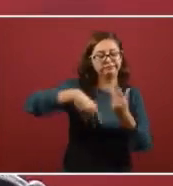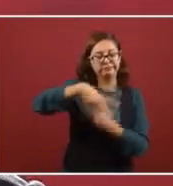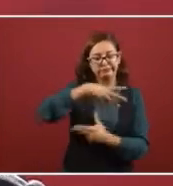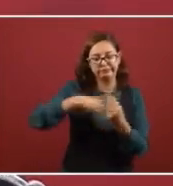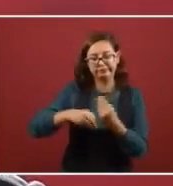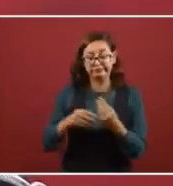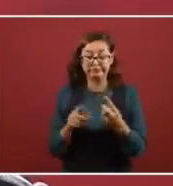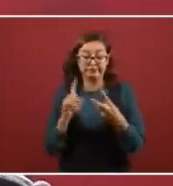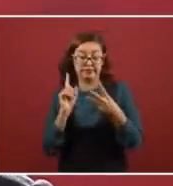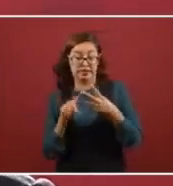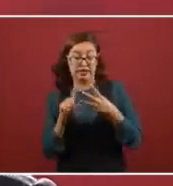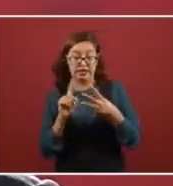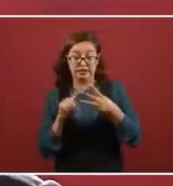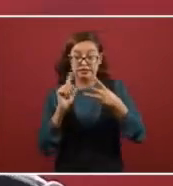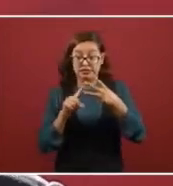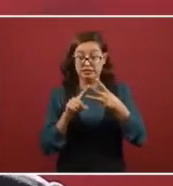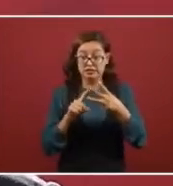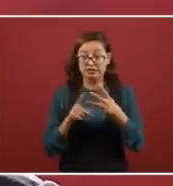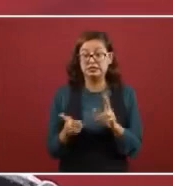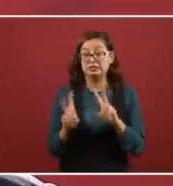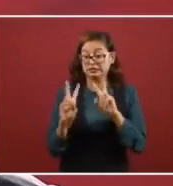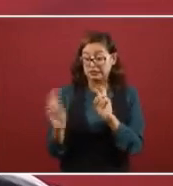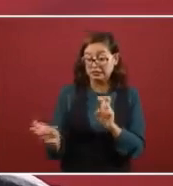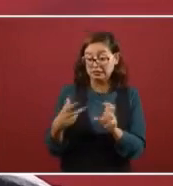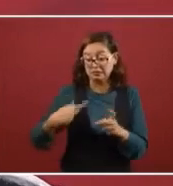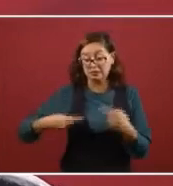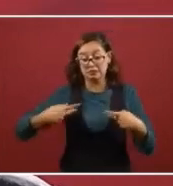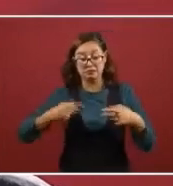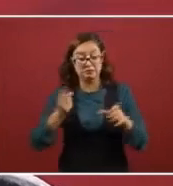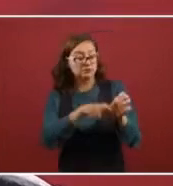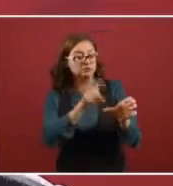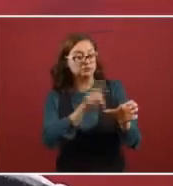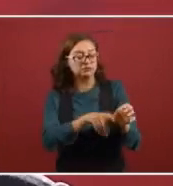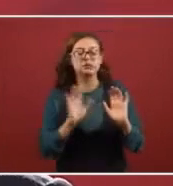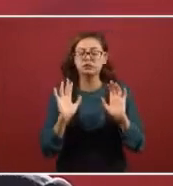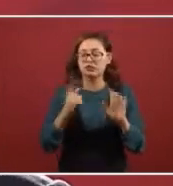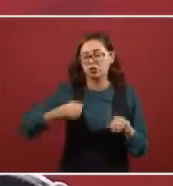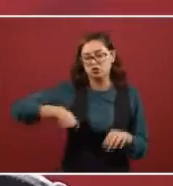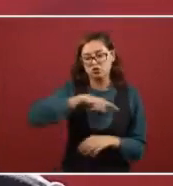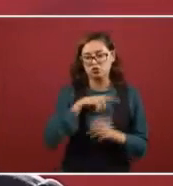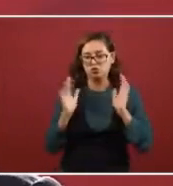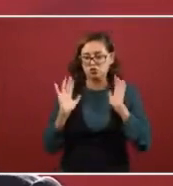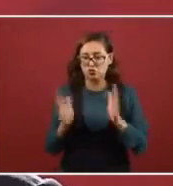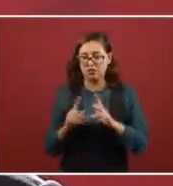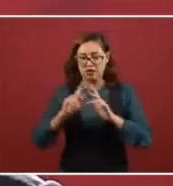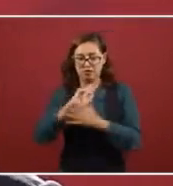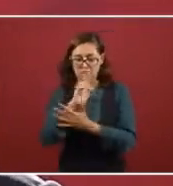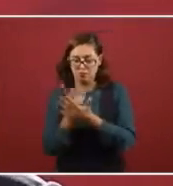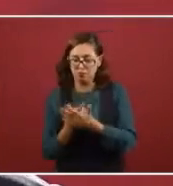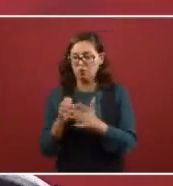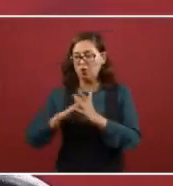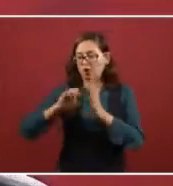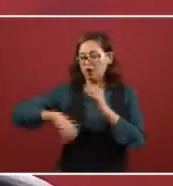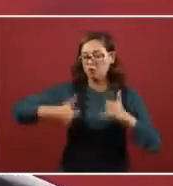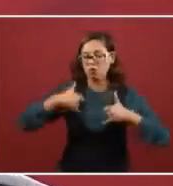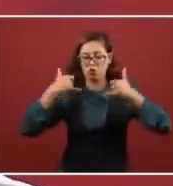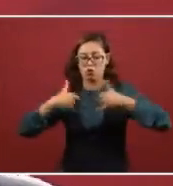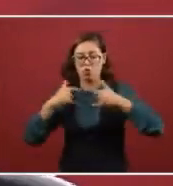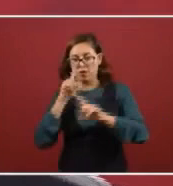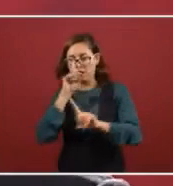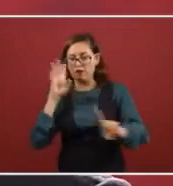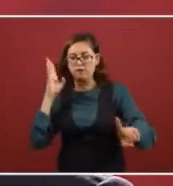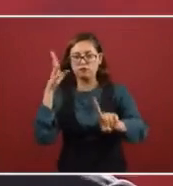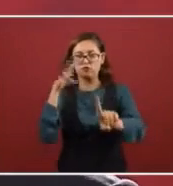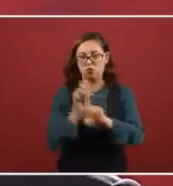capacidad de reclutamiento, hay una In the serie de case of programas y recruitment, iniciativas they have del gobierno initiatives tomado de gran alcance, menciono that Jóvenes Construyendo el Futuro, pero hay people,